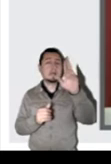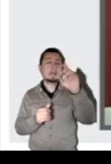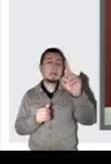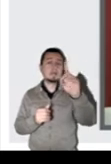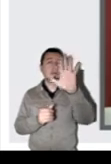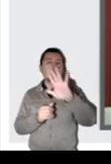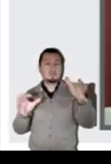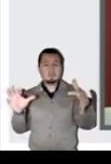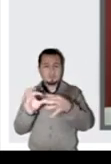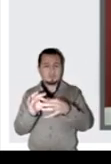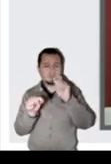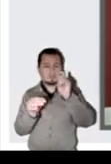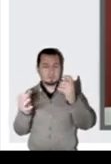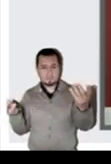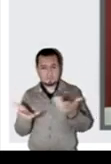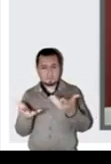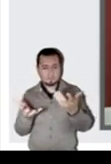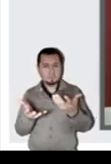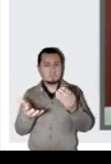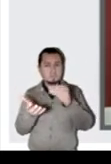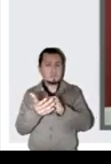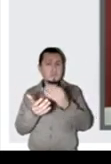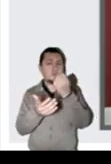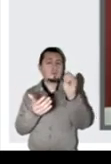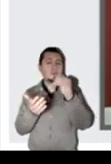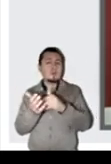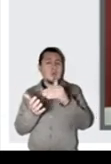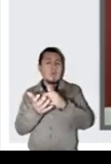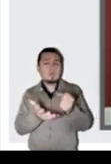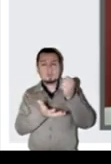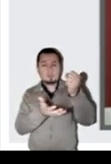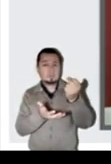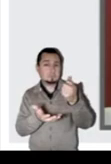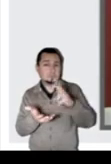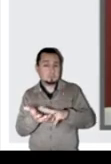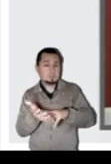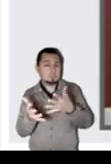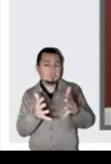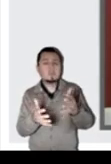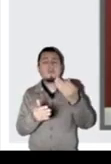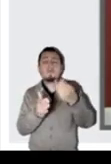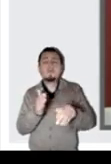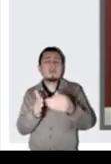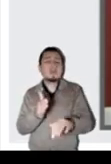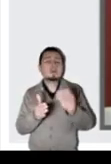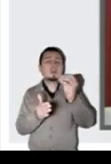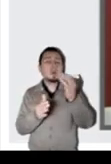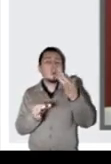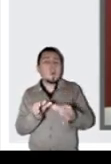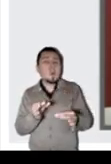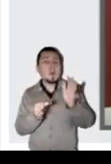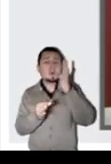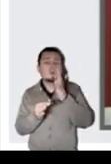colectores está totalmente terminada con casi 900 millones de pesos de inversión y nos falta nada más ese último